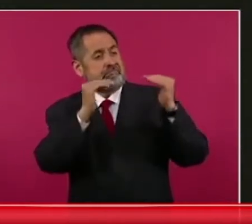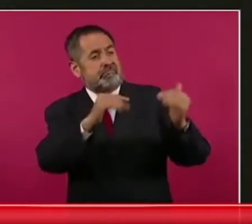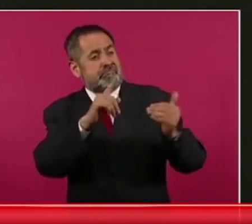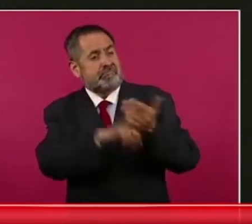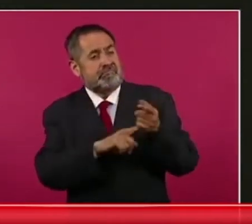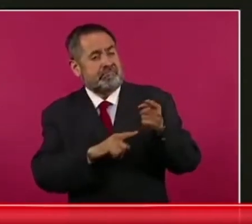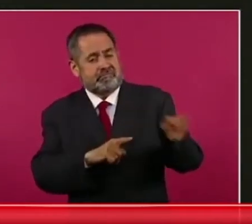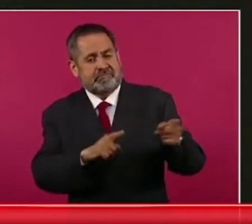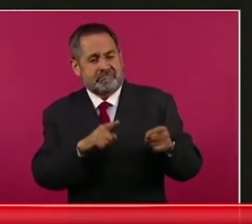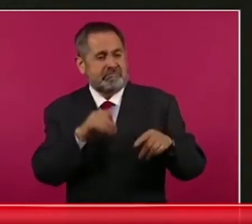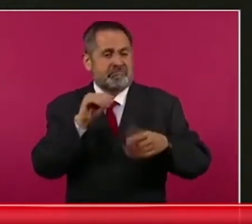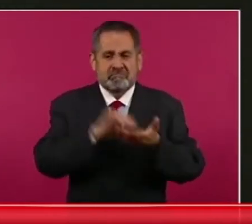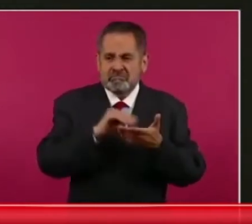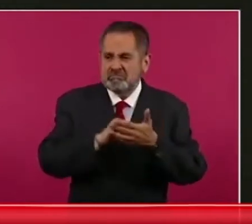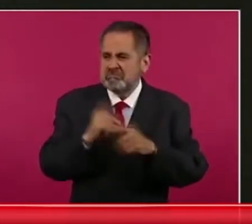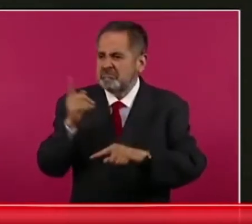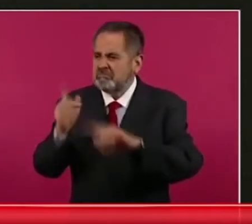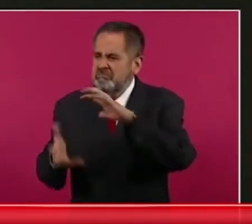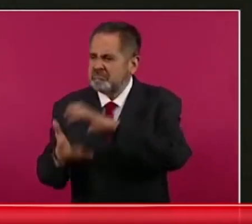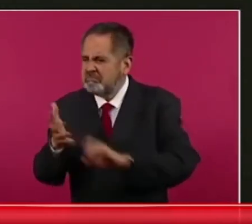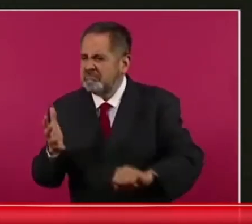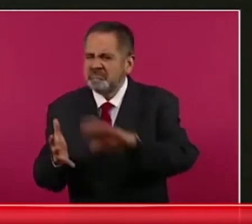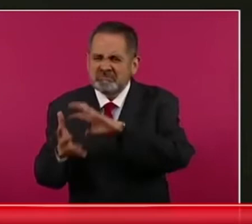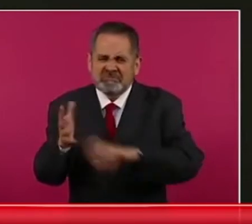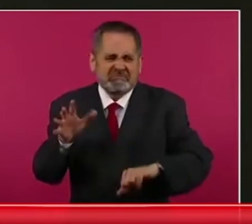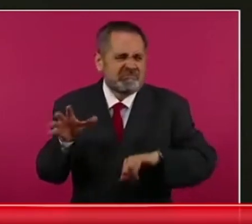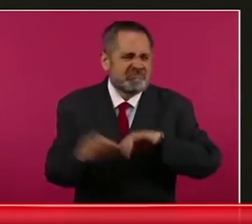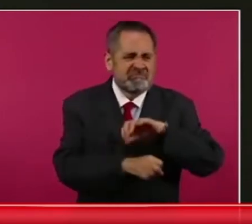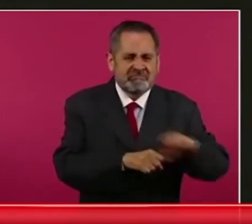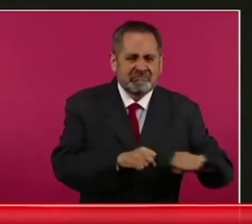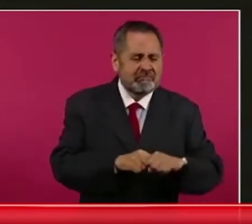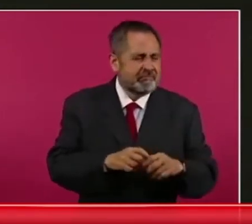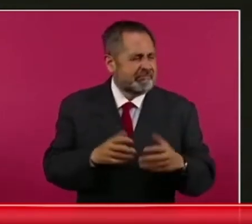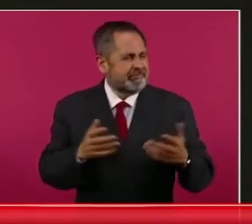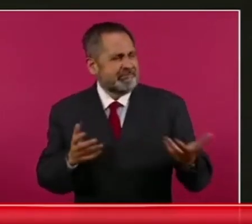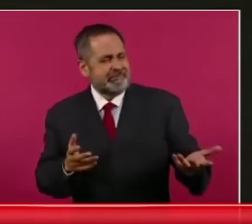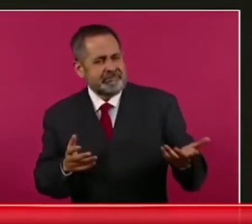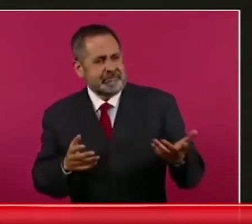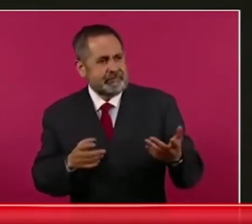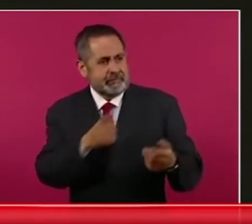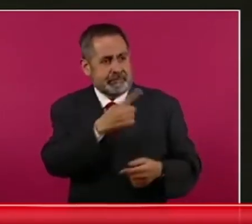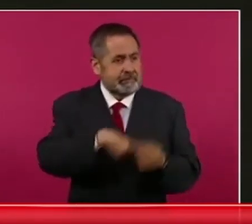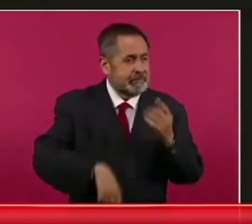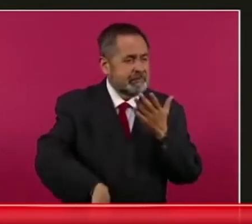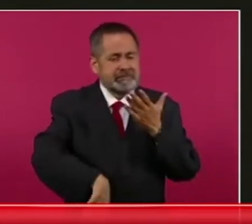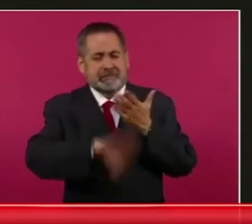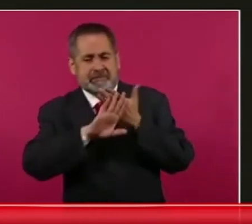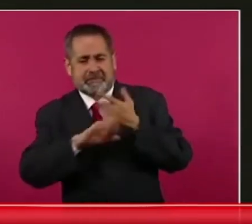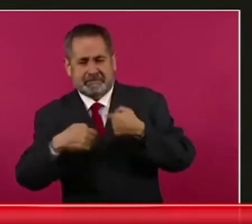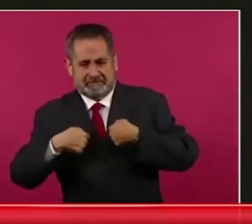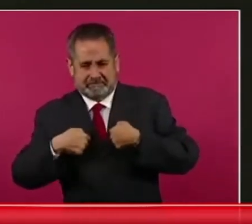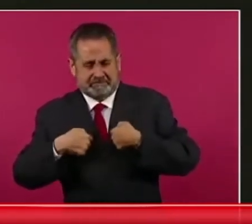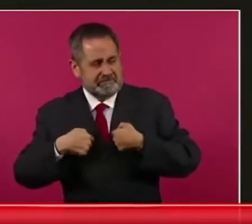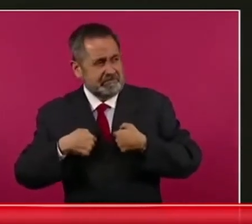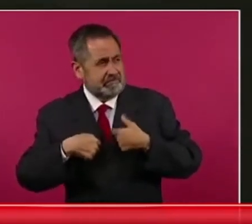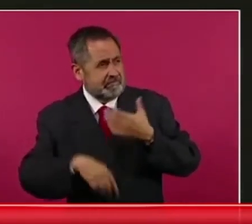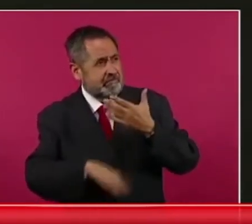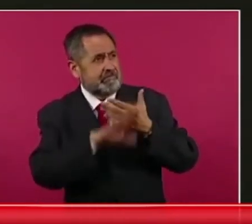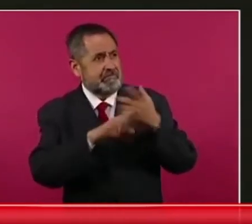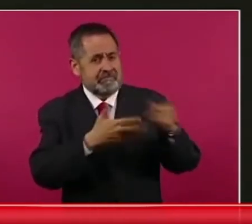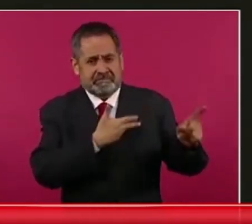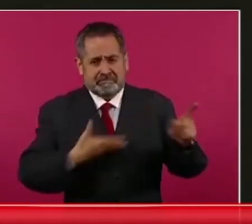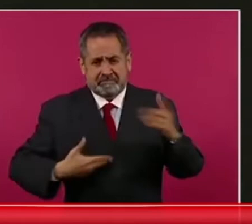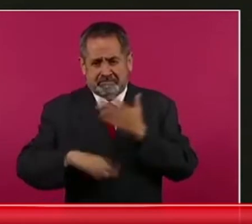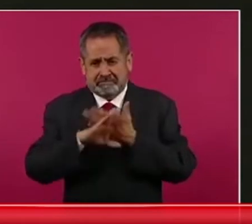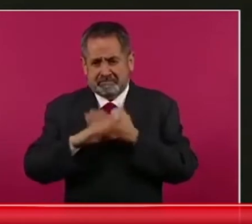para seguirse devorando al país y a quien lanzan en mi contra para impedir que